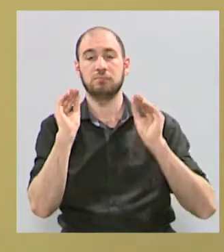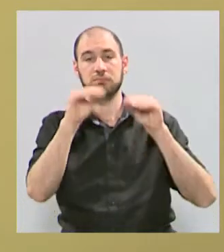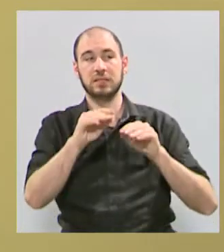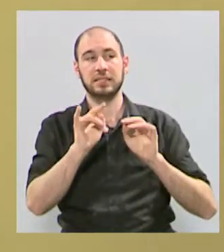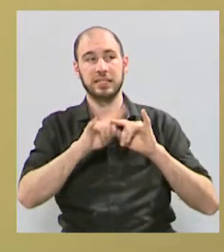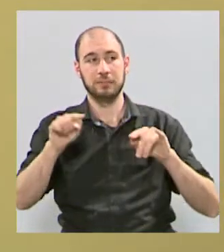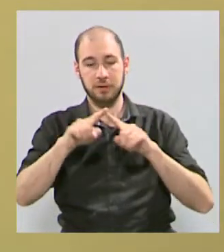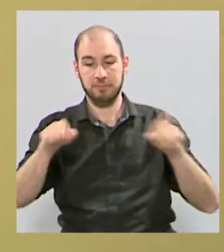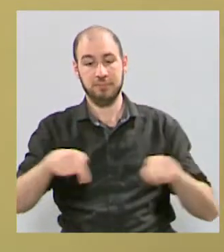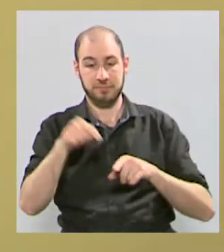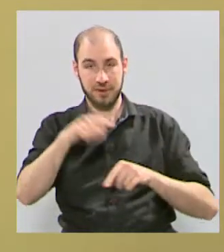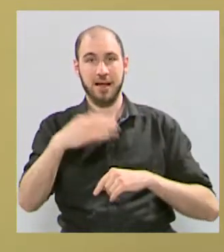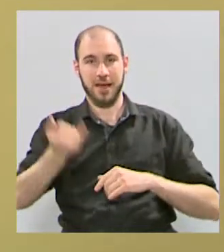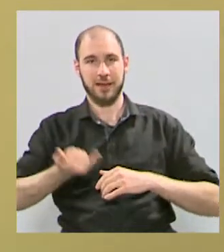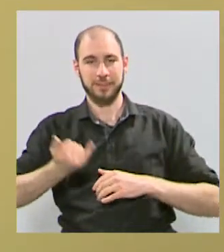en